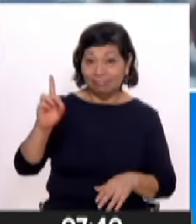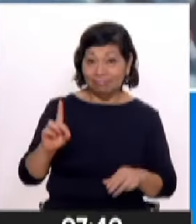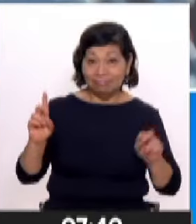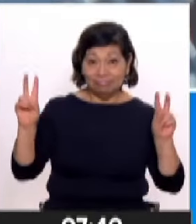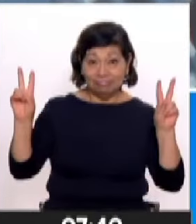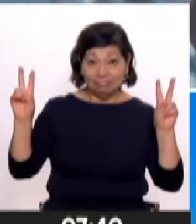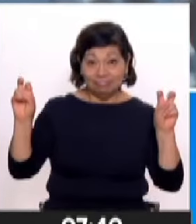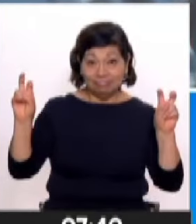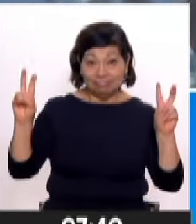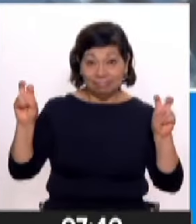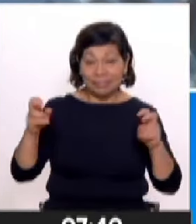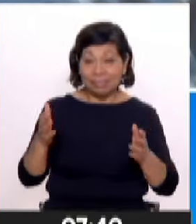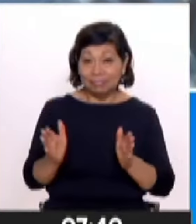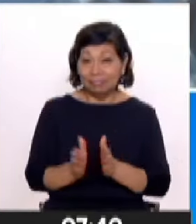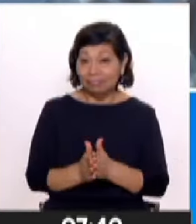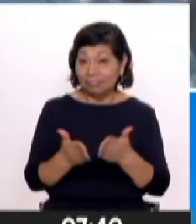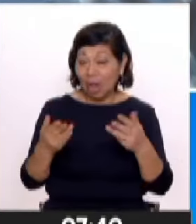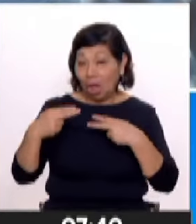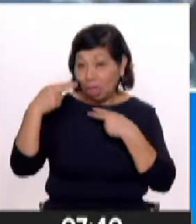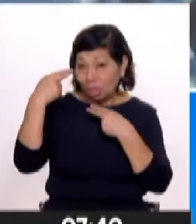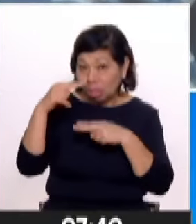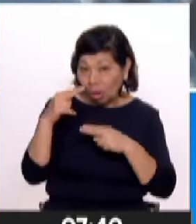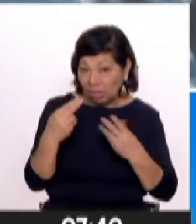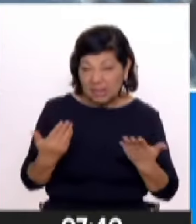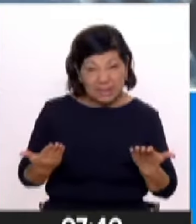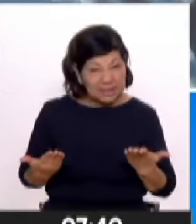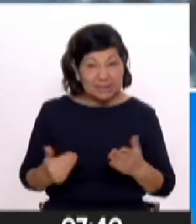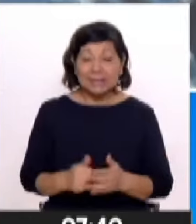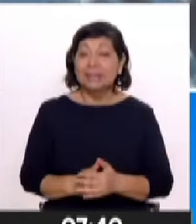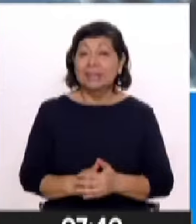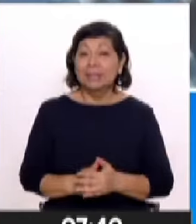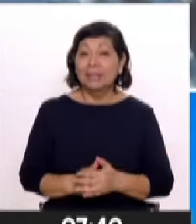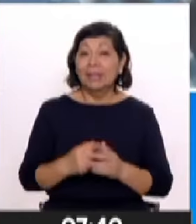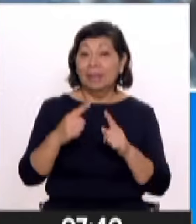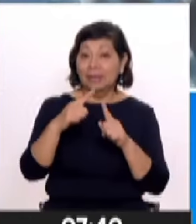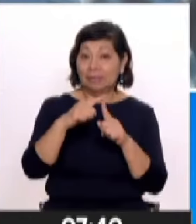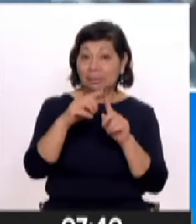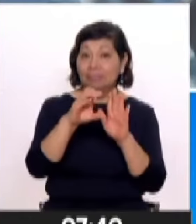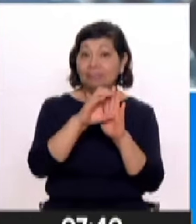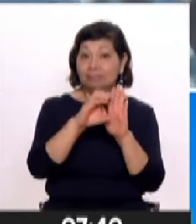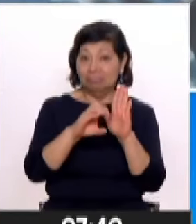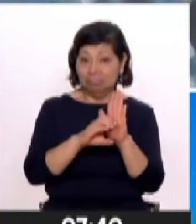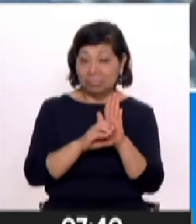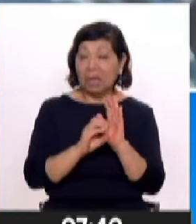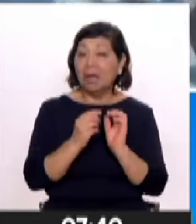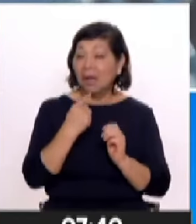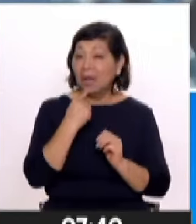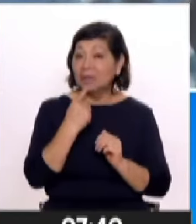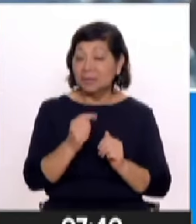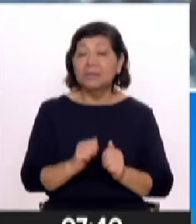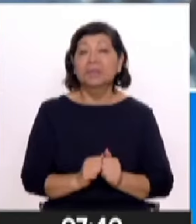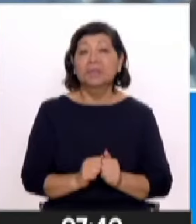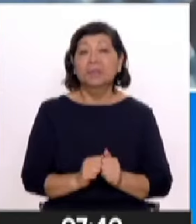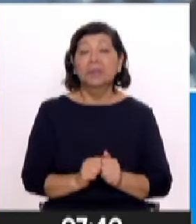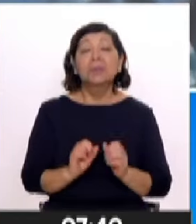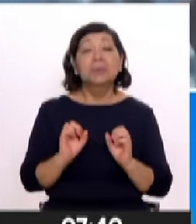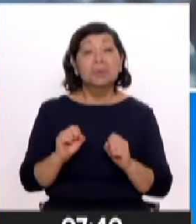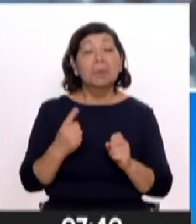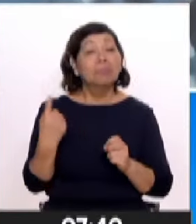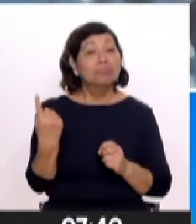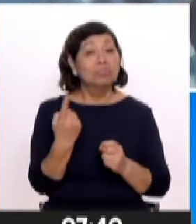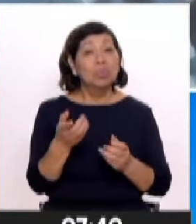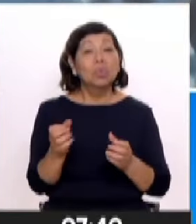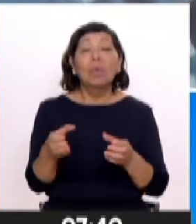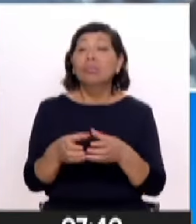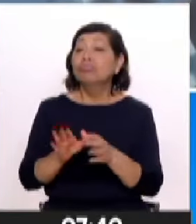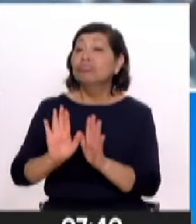en las distintas páginas de noticias, que da cuenta de que el Tribunal Constitucional ha ratificado la autonomía de